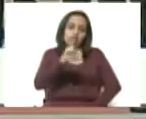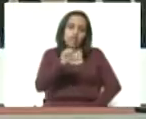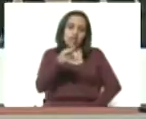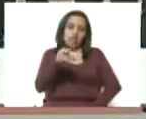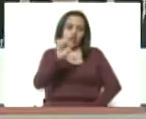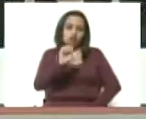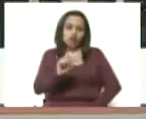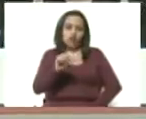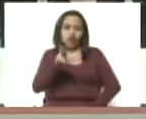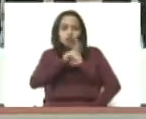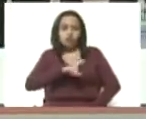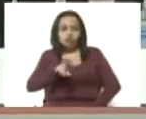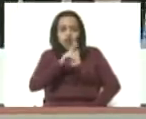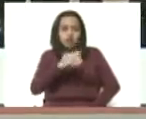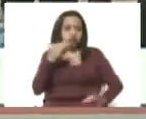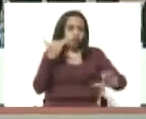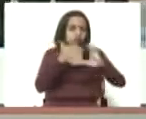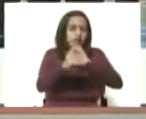correo